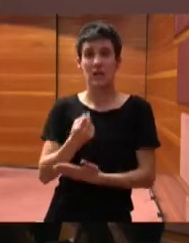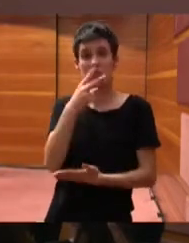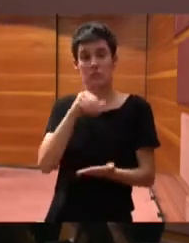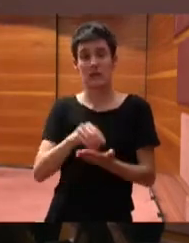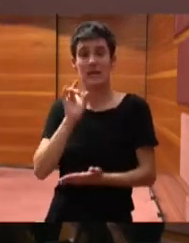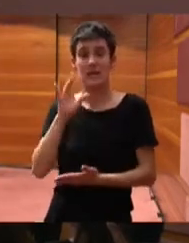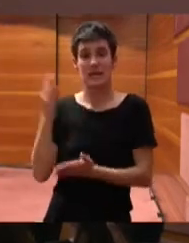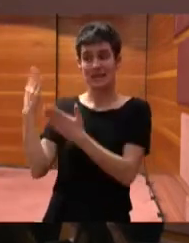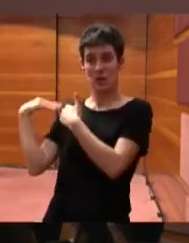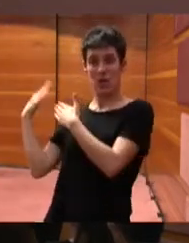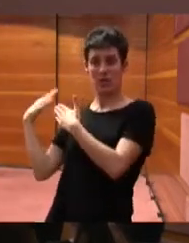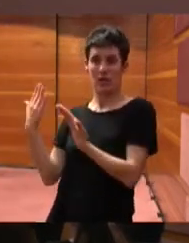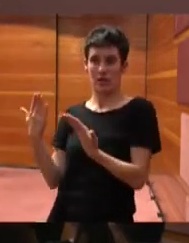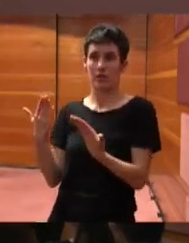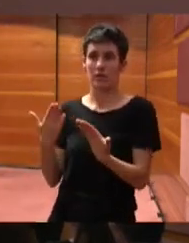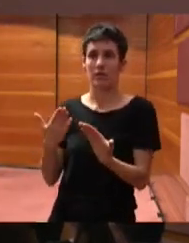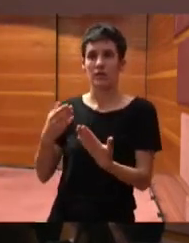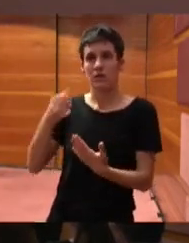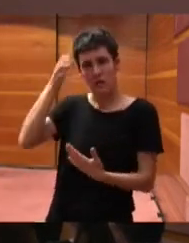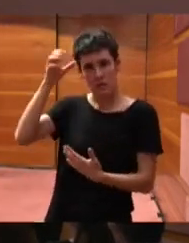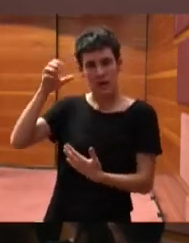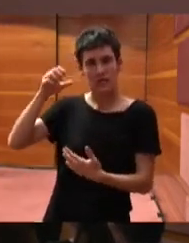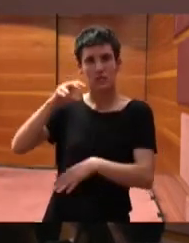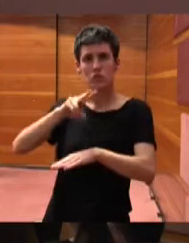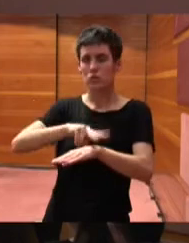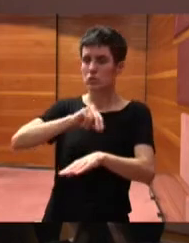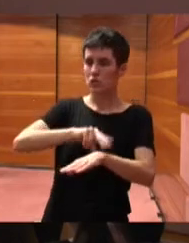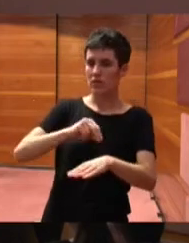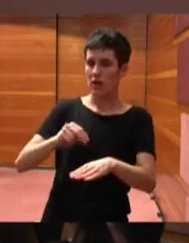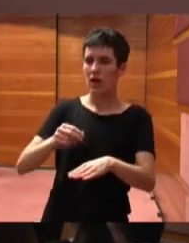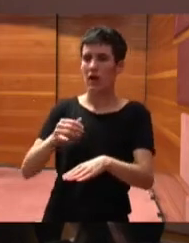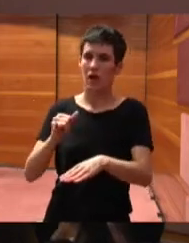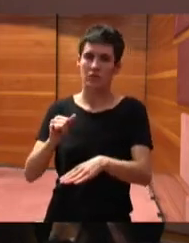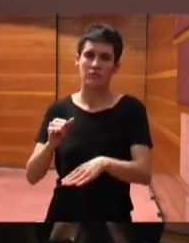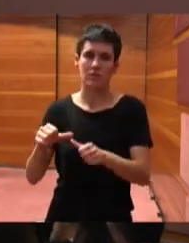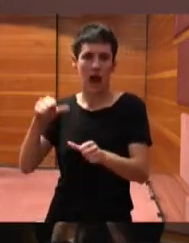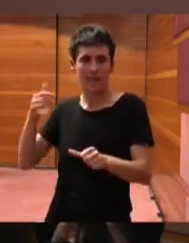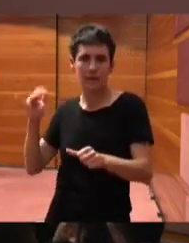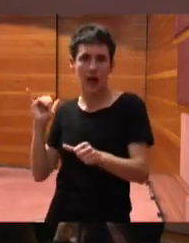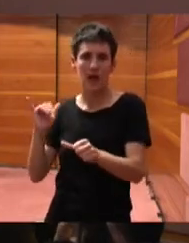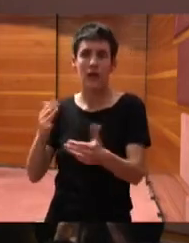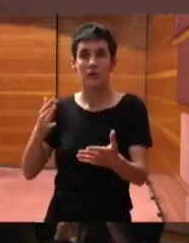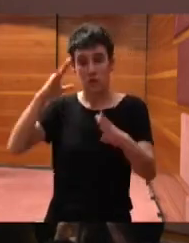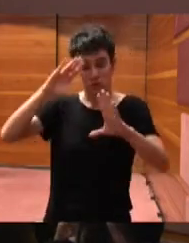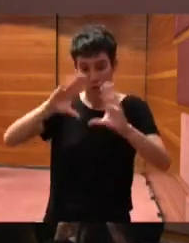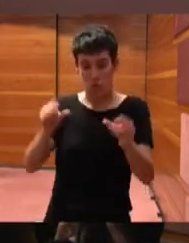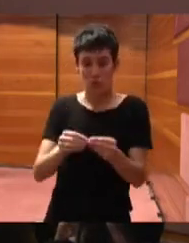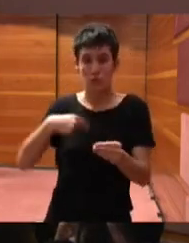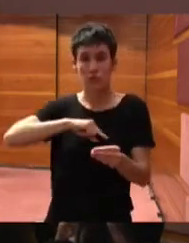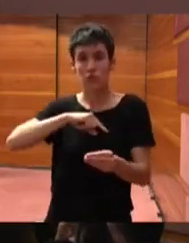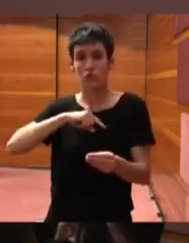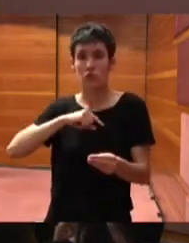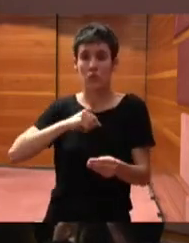implantó en 2015, mientras que los suecos lo tenían desde 1776. Con lo cual, la primera conclusión es que estamos avanzando